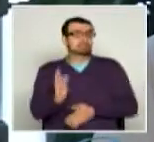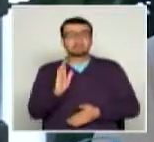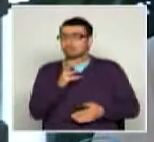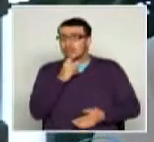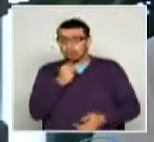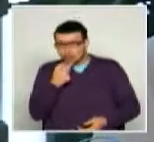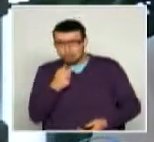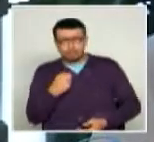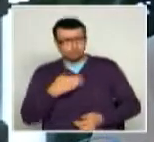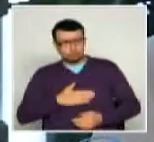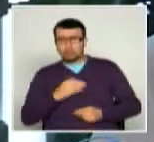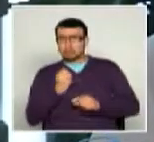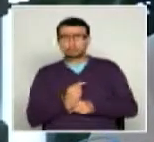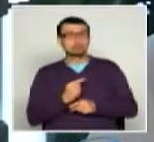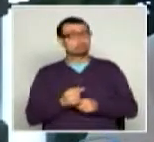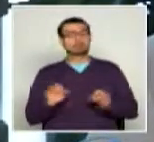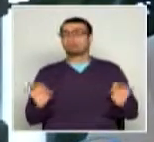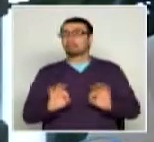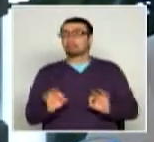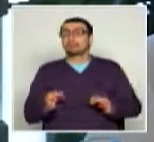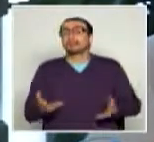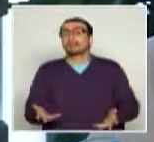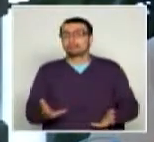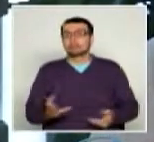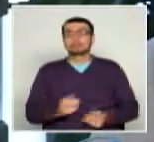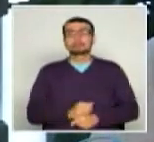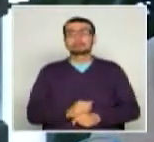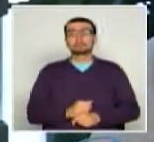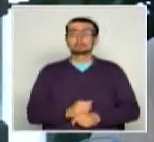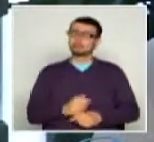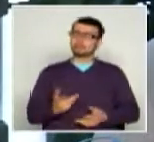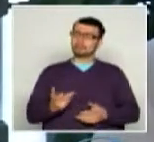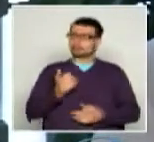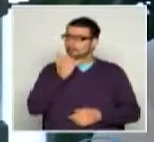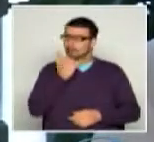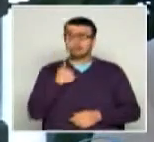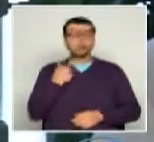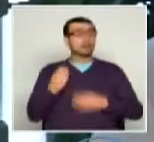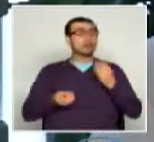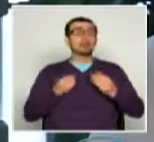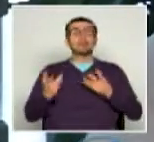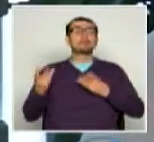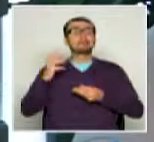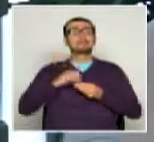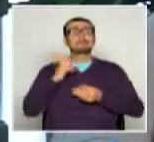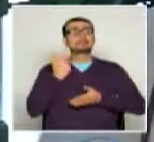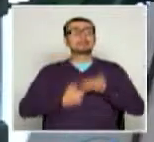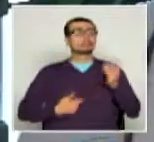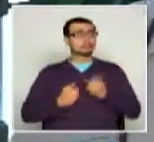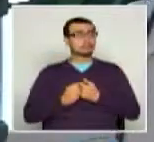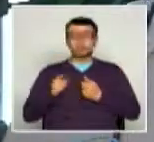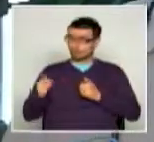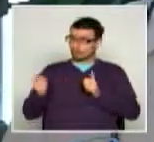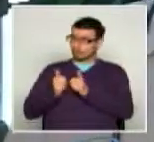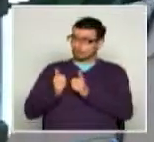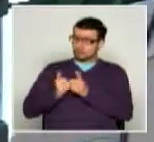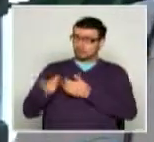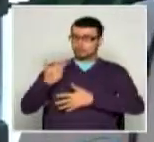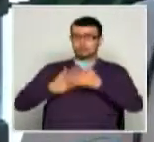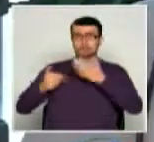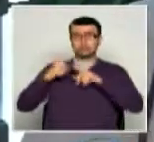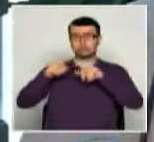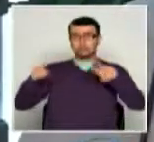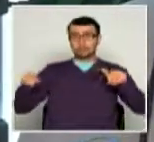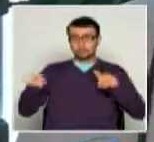ya no les sirven. Entonces ahí es donde uno dice, ¿y qué más hago? Voy a compartir este espacio